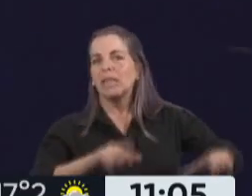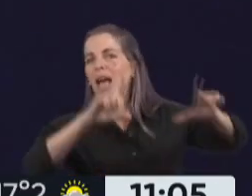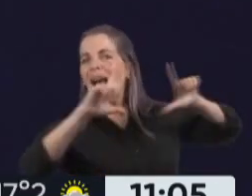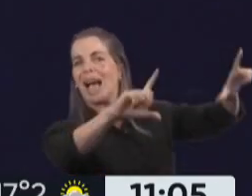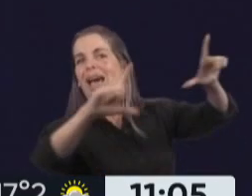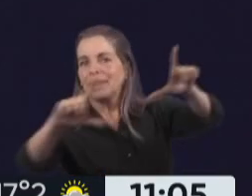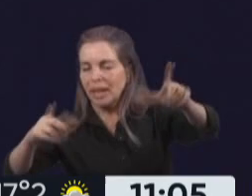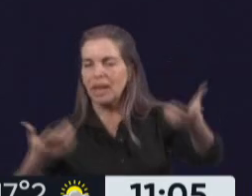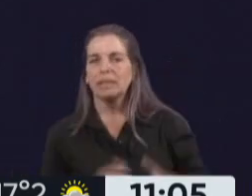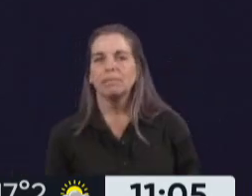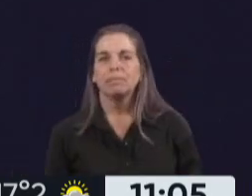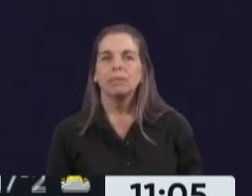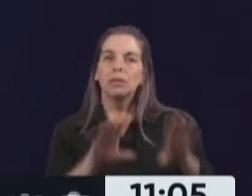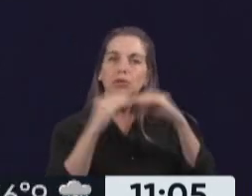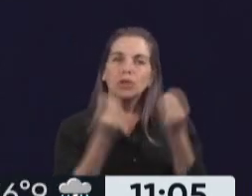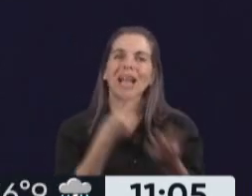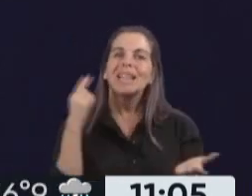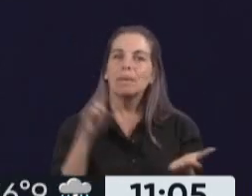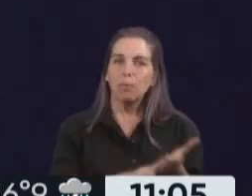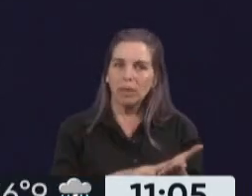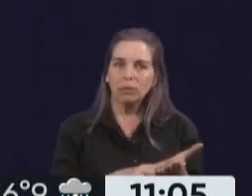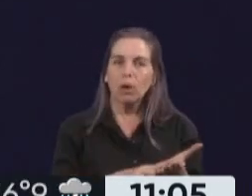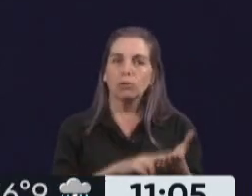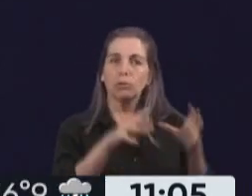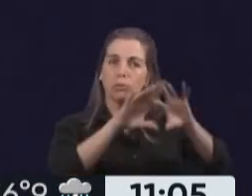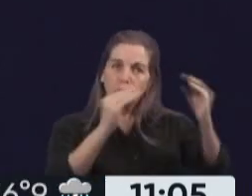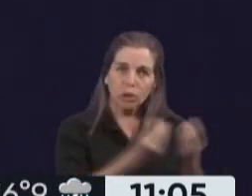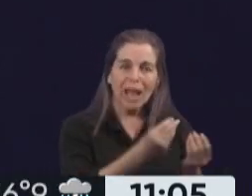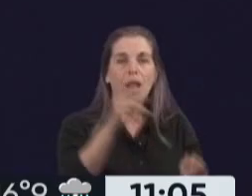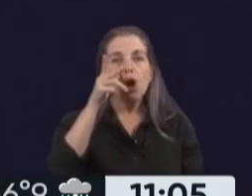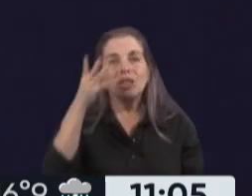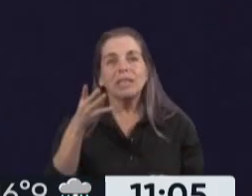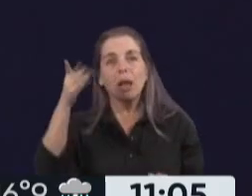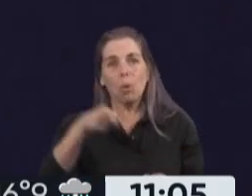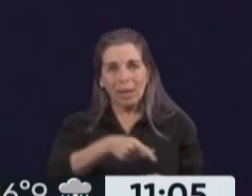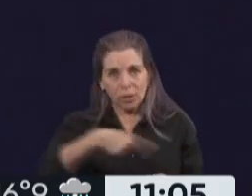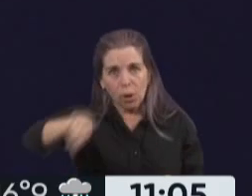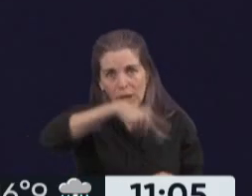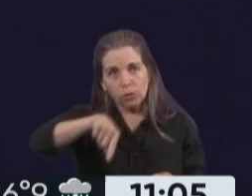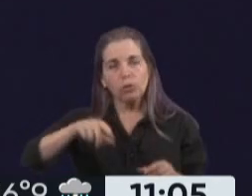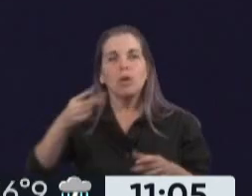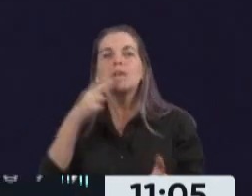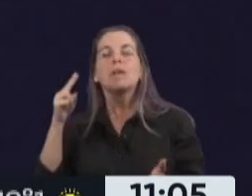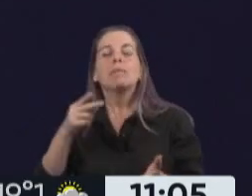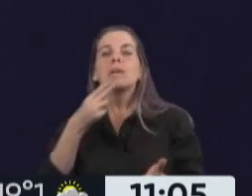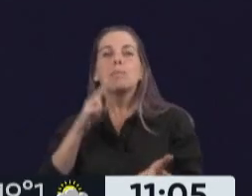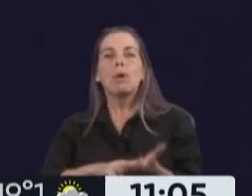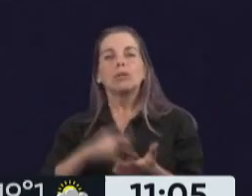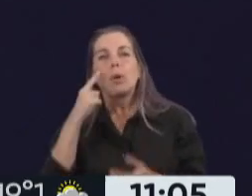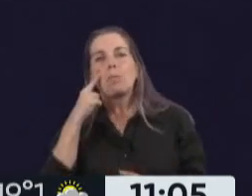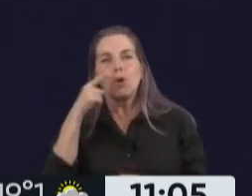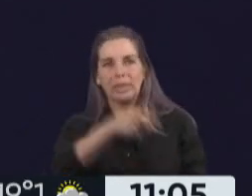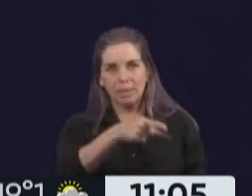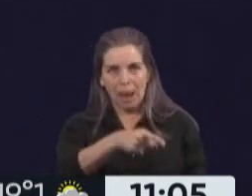total, del total de impuestos, 84 son municipales, y esto representa prácticamente